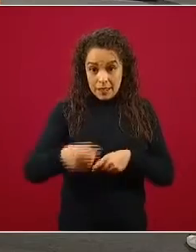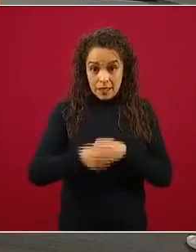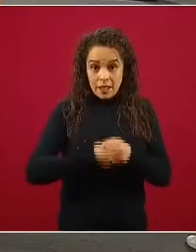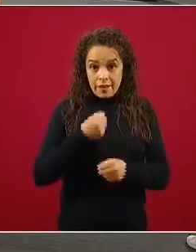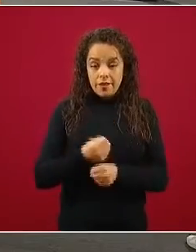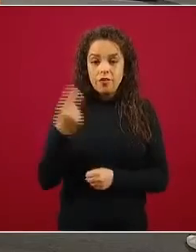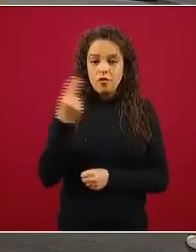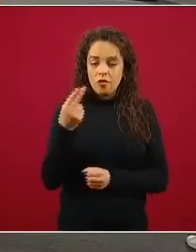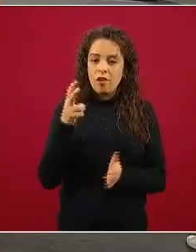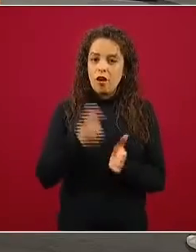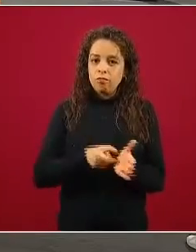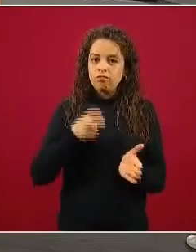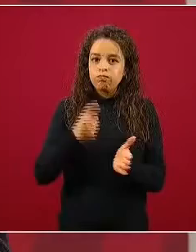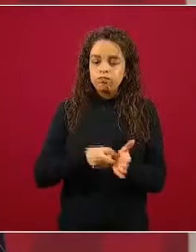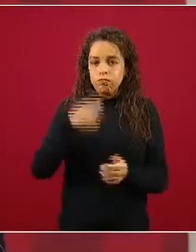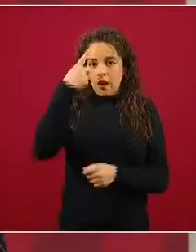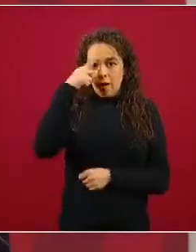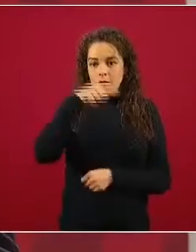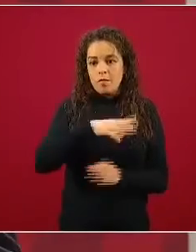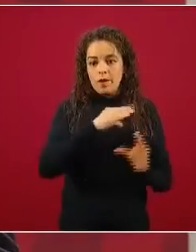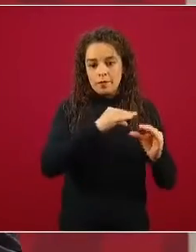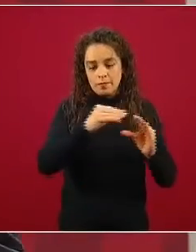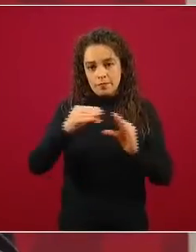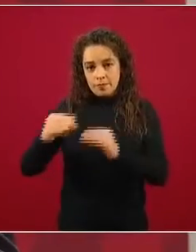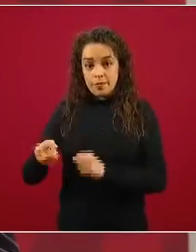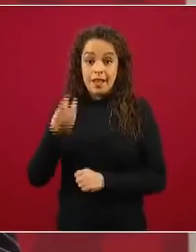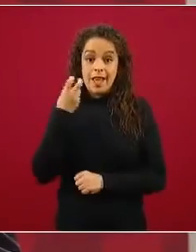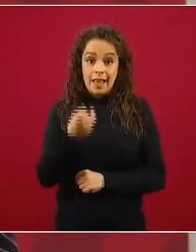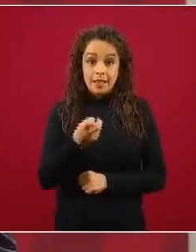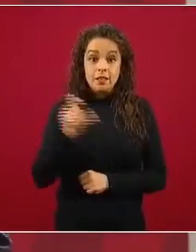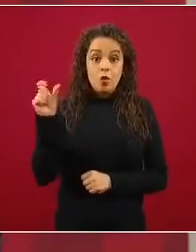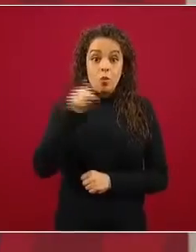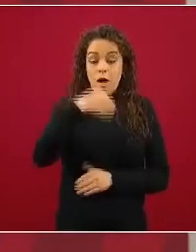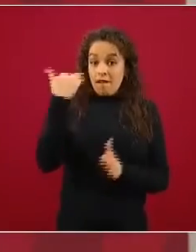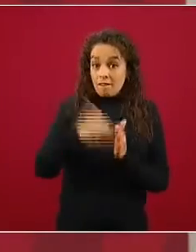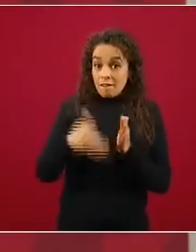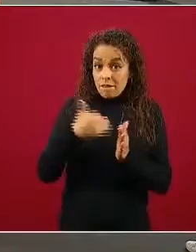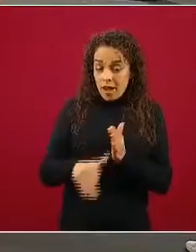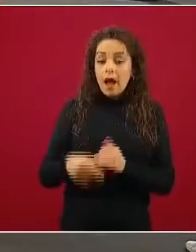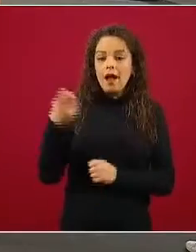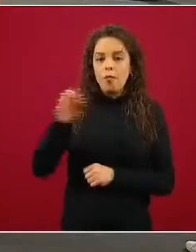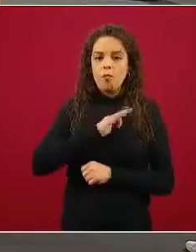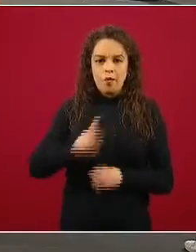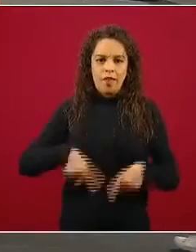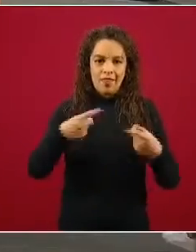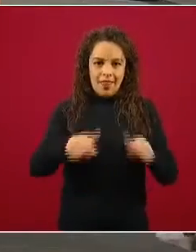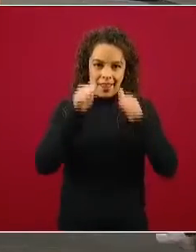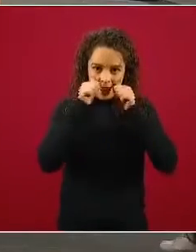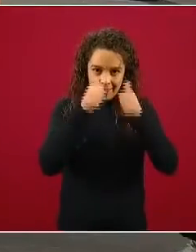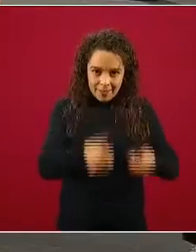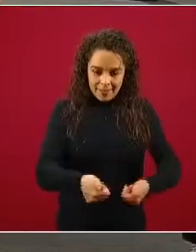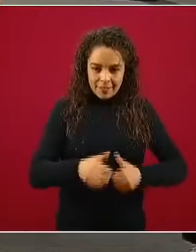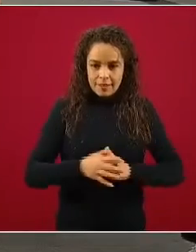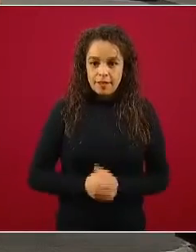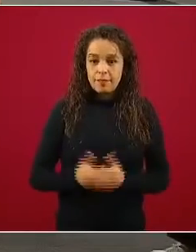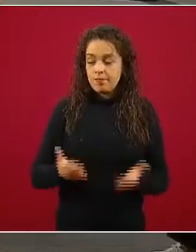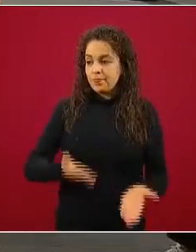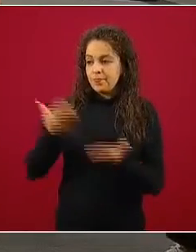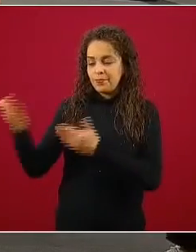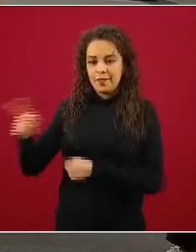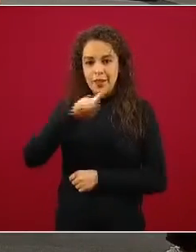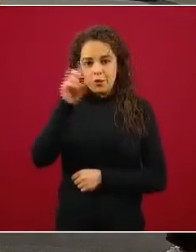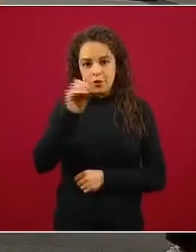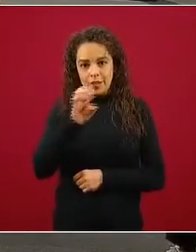momento en que quien esté rezagado va a tener la mayor atención. Muchas gracias. Le damos la palabra a Zorro. Solo decirlo